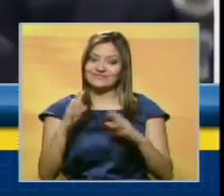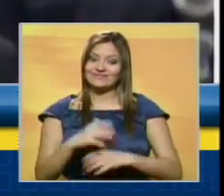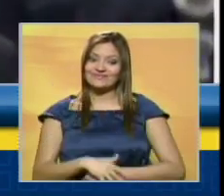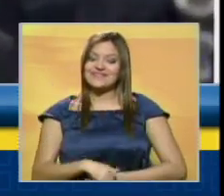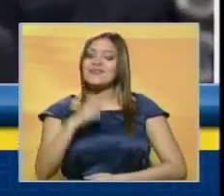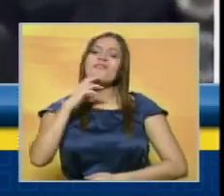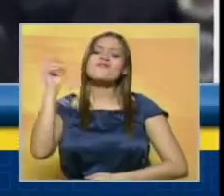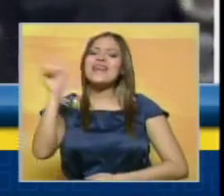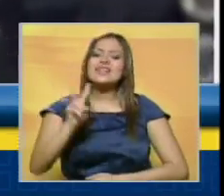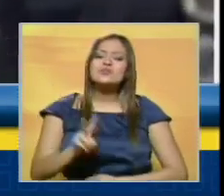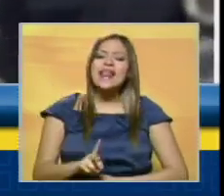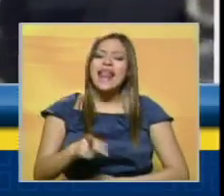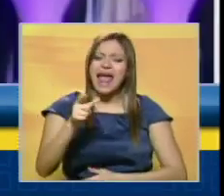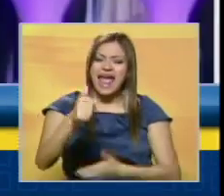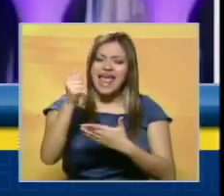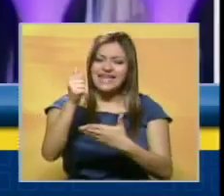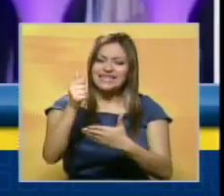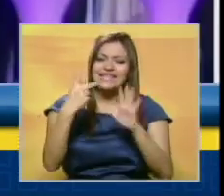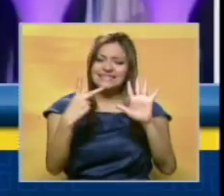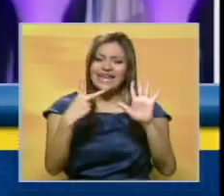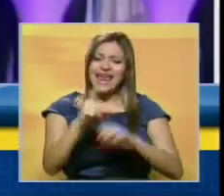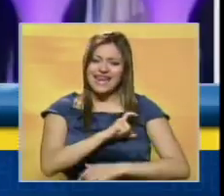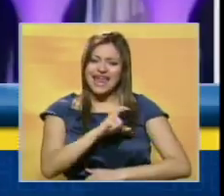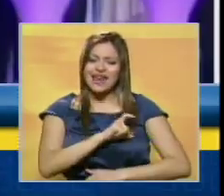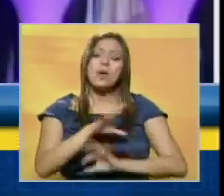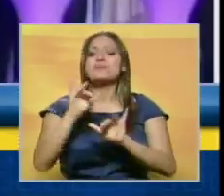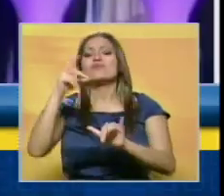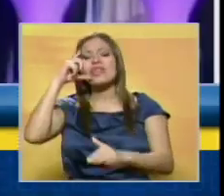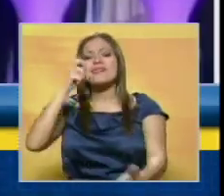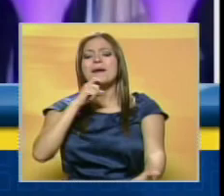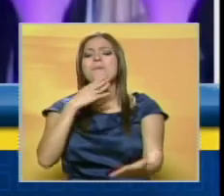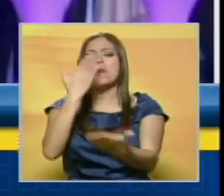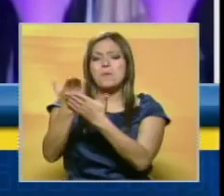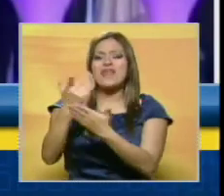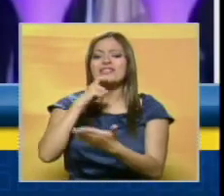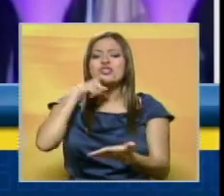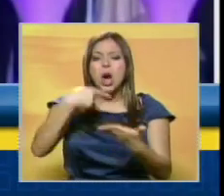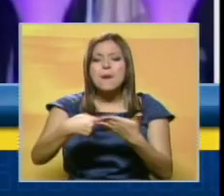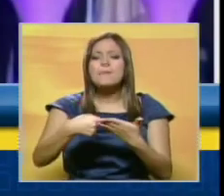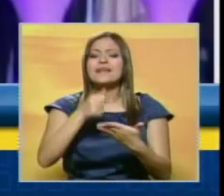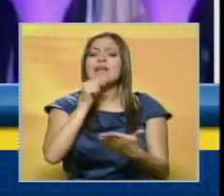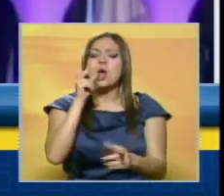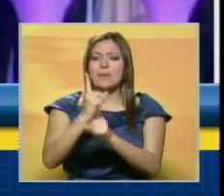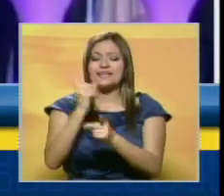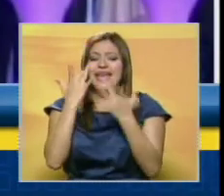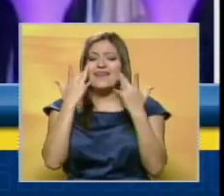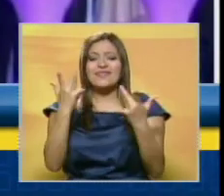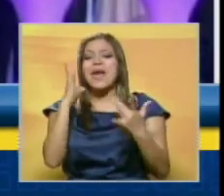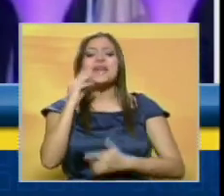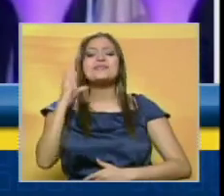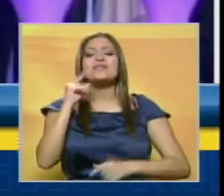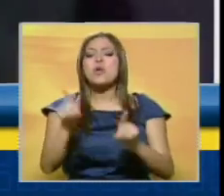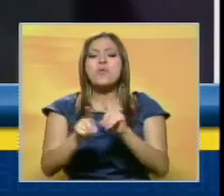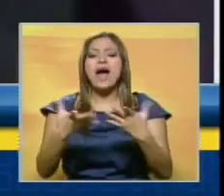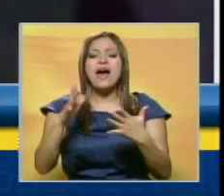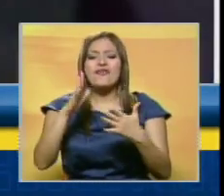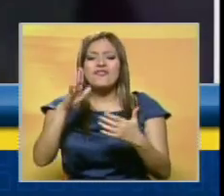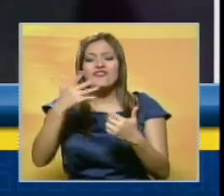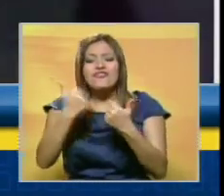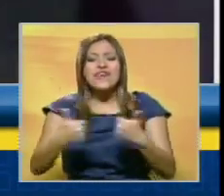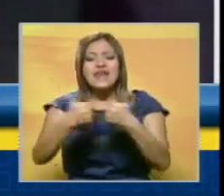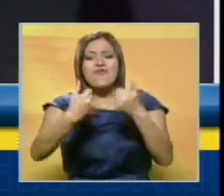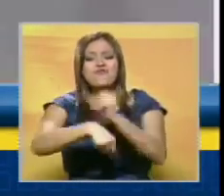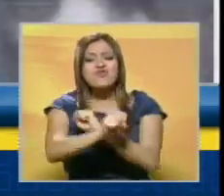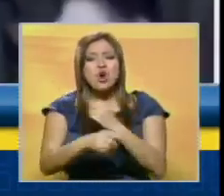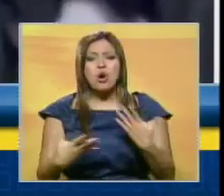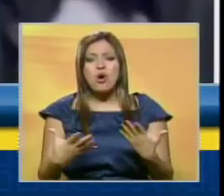En Venezuela esto, desde el 7 de enero, el día que anunciaron las nominaciones, se está viviendo como si fuera la final de un mundial